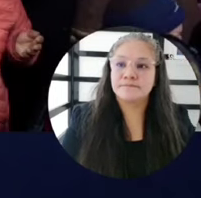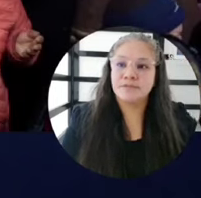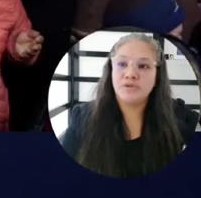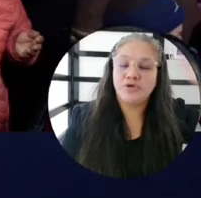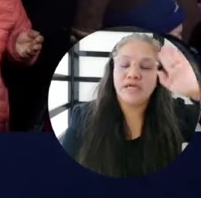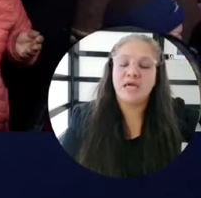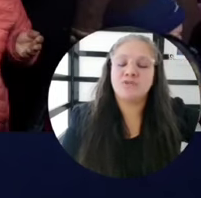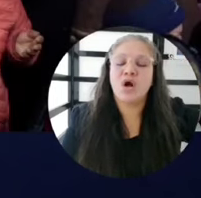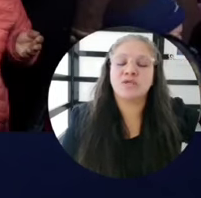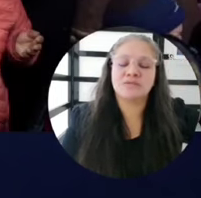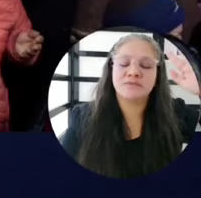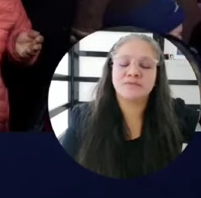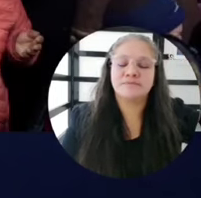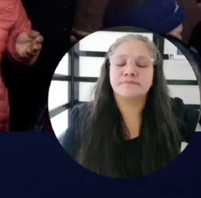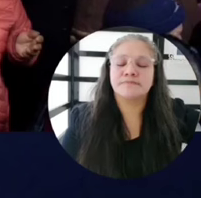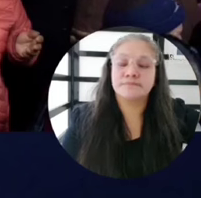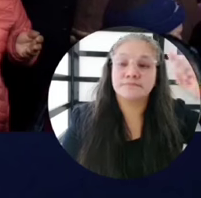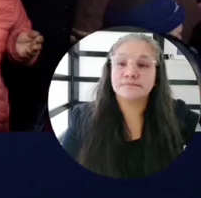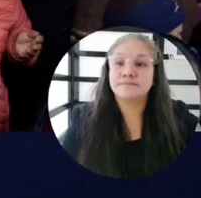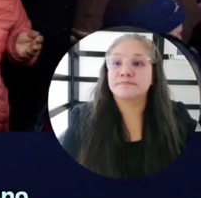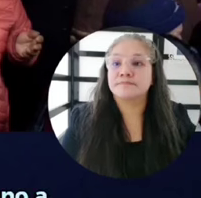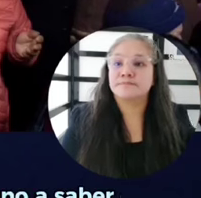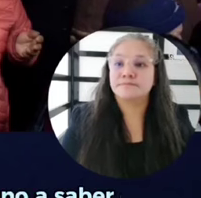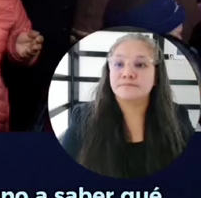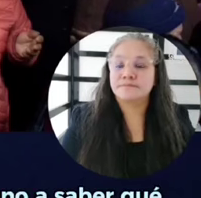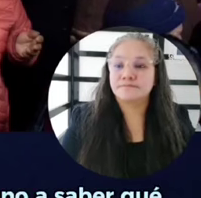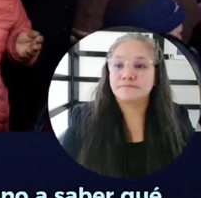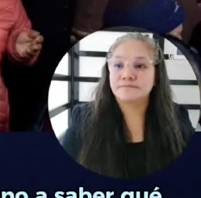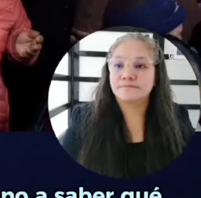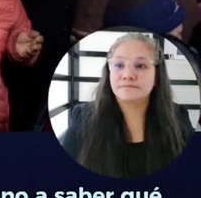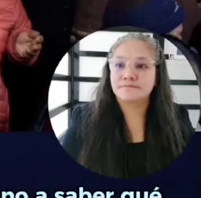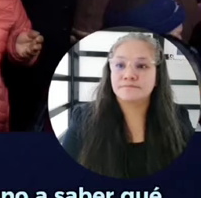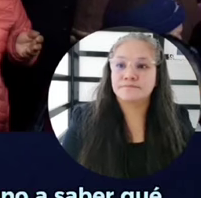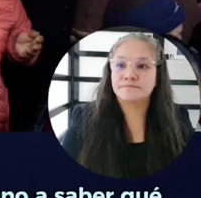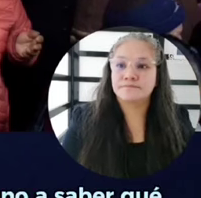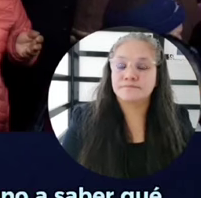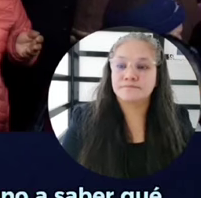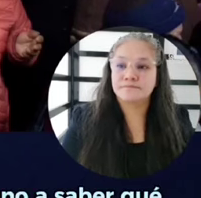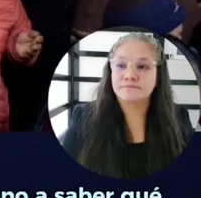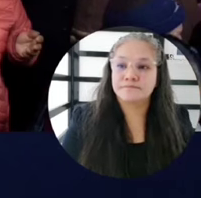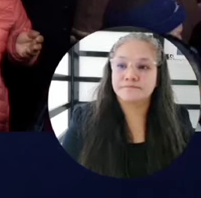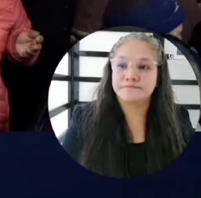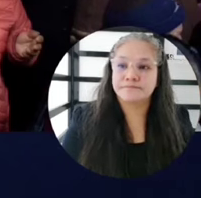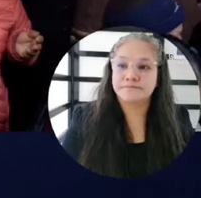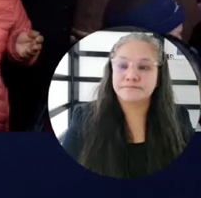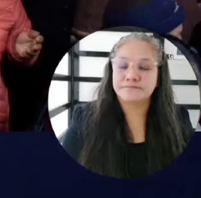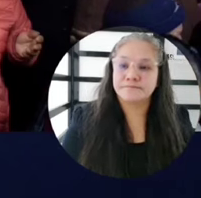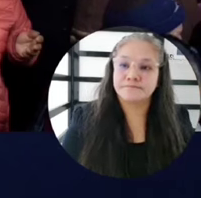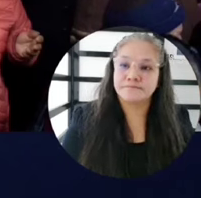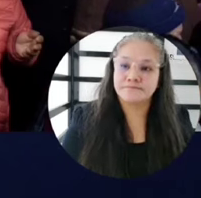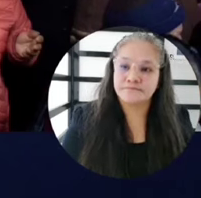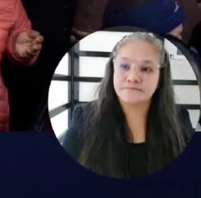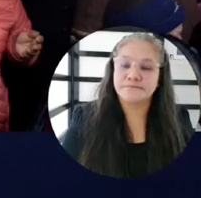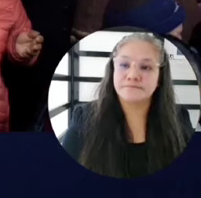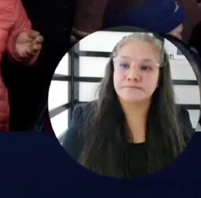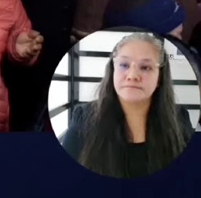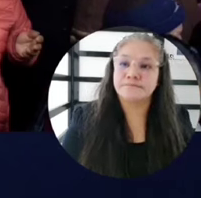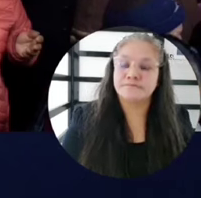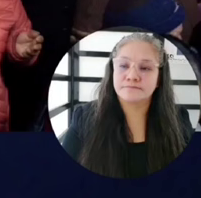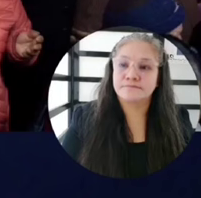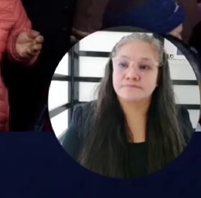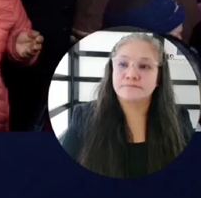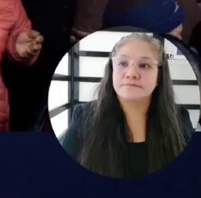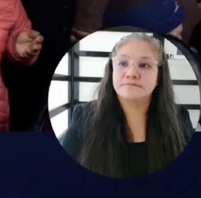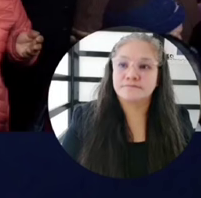mismo. ¿Cuántos alaban el nombre del Señor? Vaya uno a saber qué tipo de pecador viene en ese momento y de qué quiere Dios librar. ¿Quién sabe